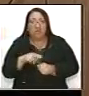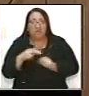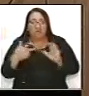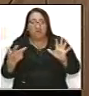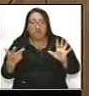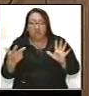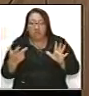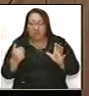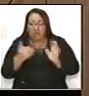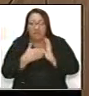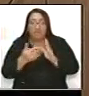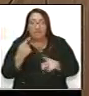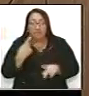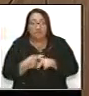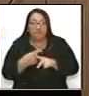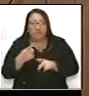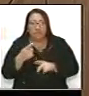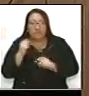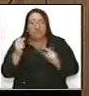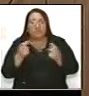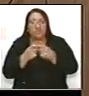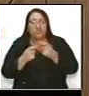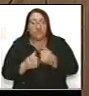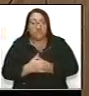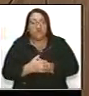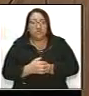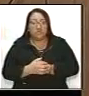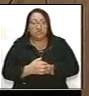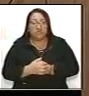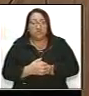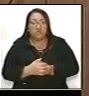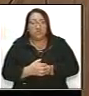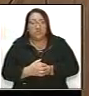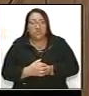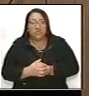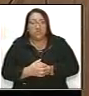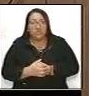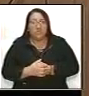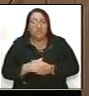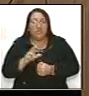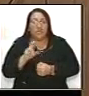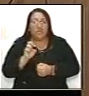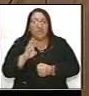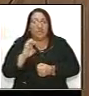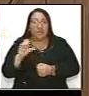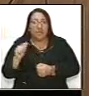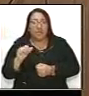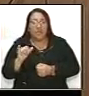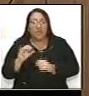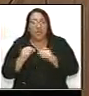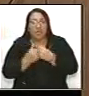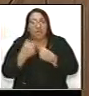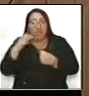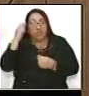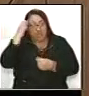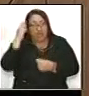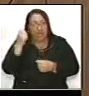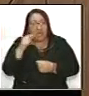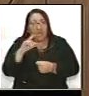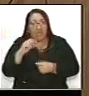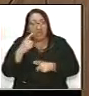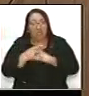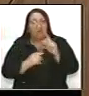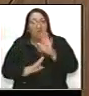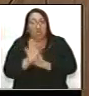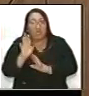3522-2018, presentado por el señor congresista, por la señora congresista Luz Rebeca Cruz Tevez, del Grupo Parlamentario Alianza para el